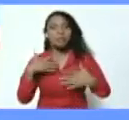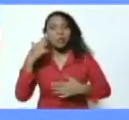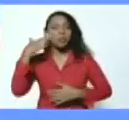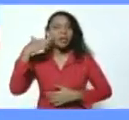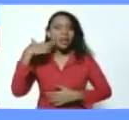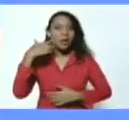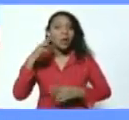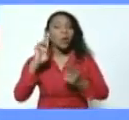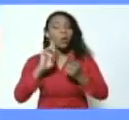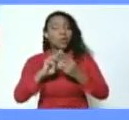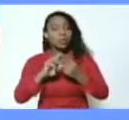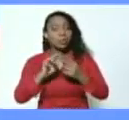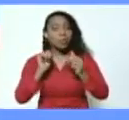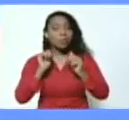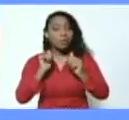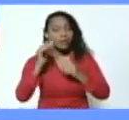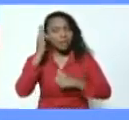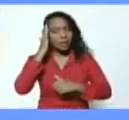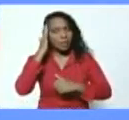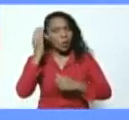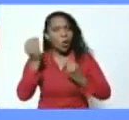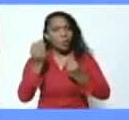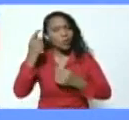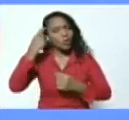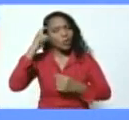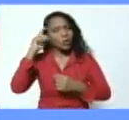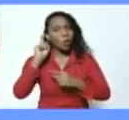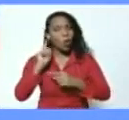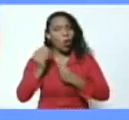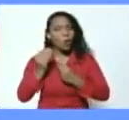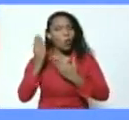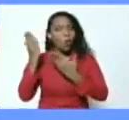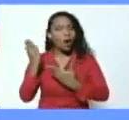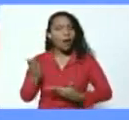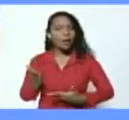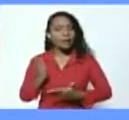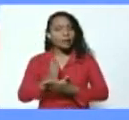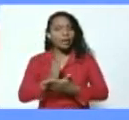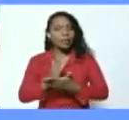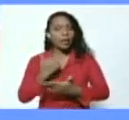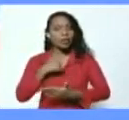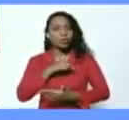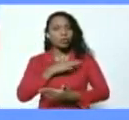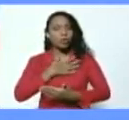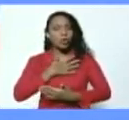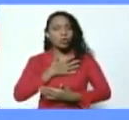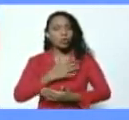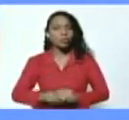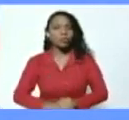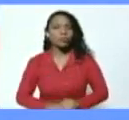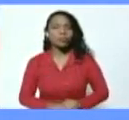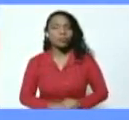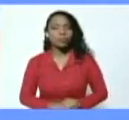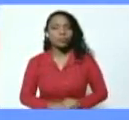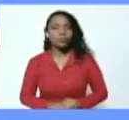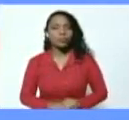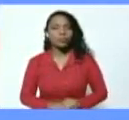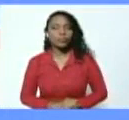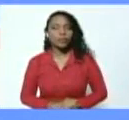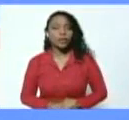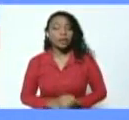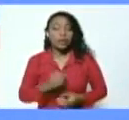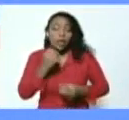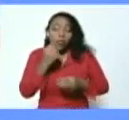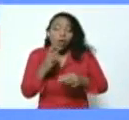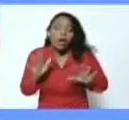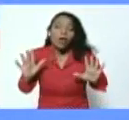que lo conocimos bien sabemos y recordamos cómo era y cómo será siempre para nosotros. Y bueno, después de